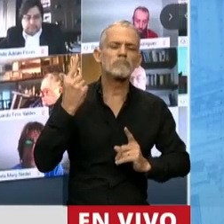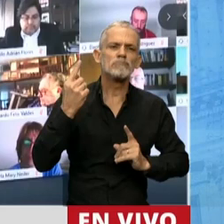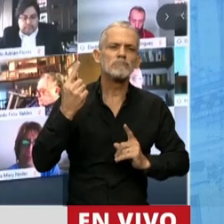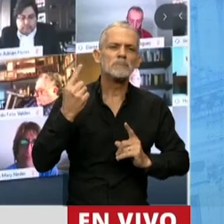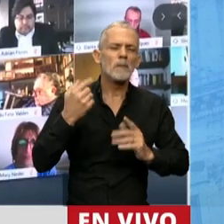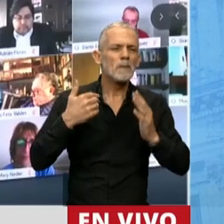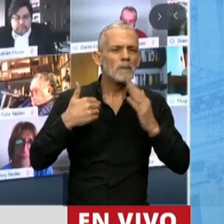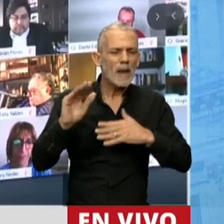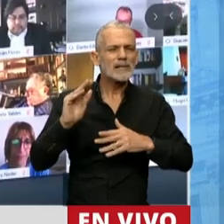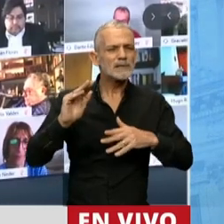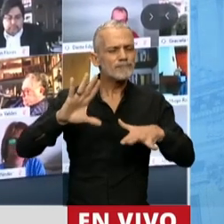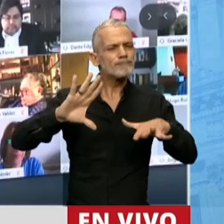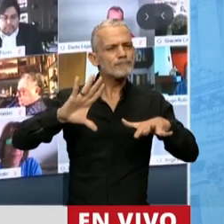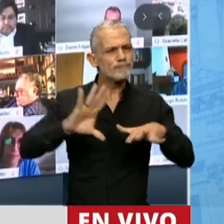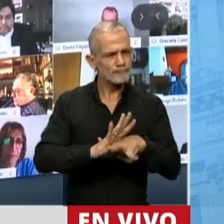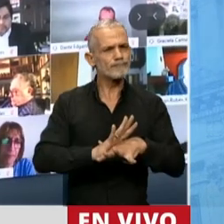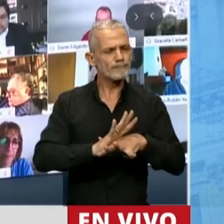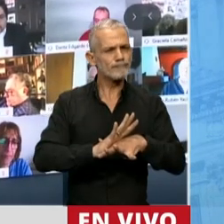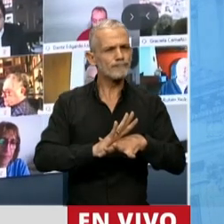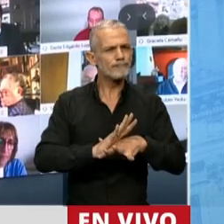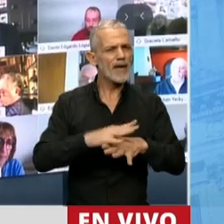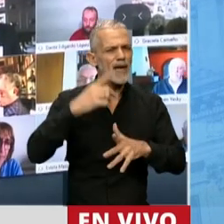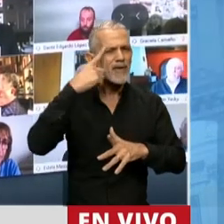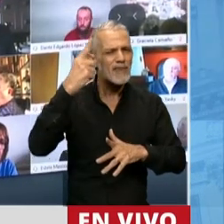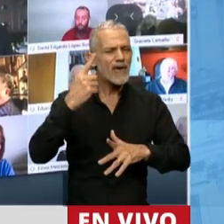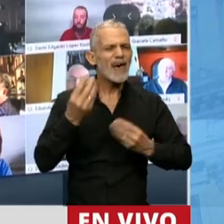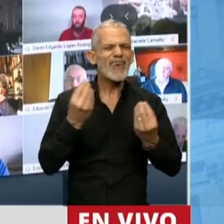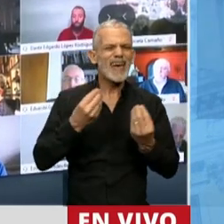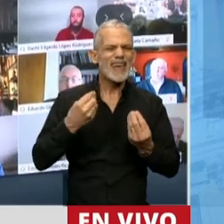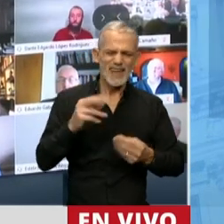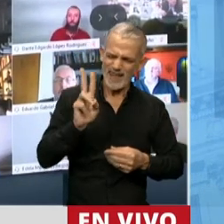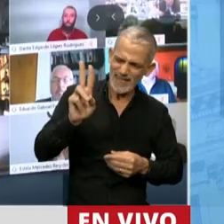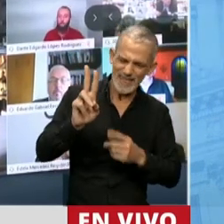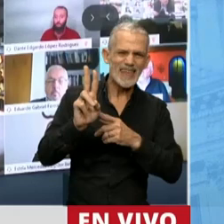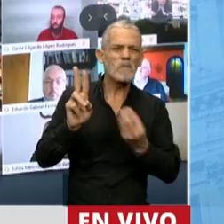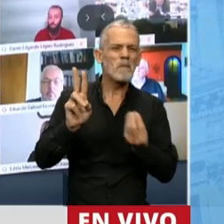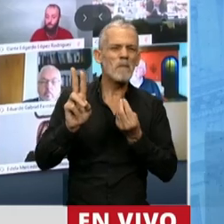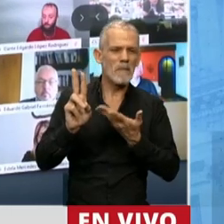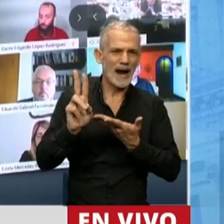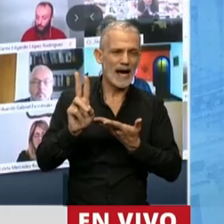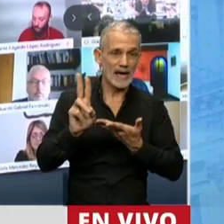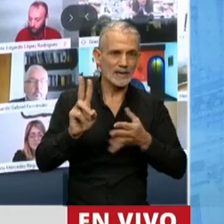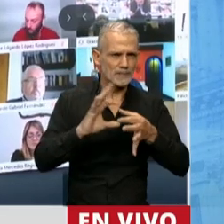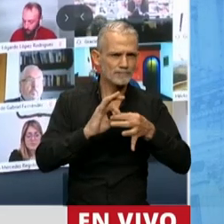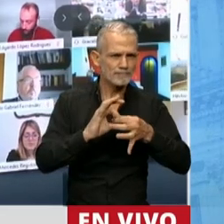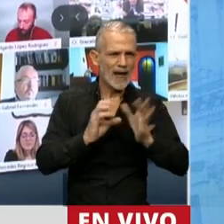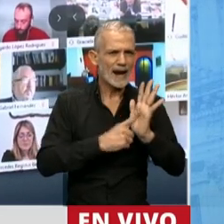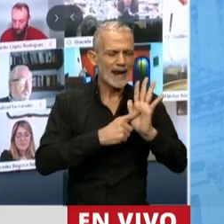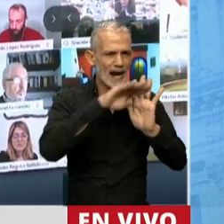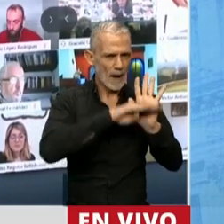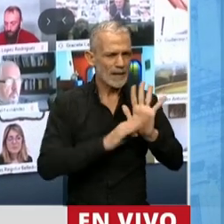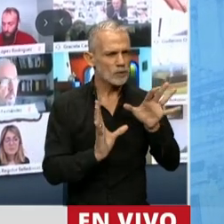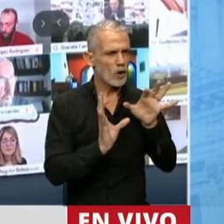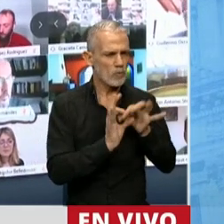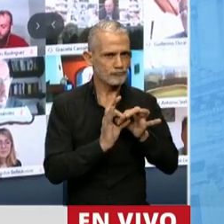más ajustadas al concepto, a la tradición y a la letra del